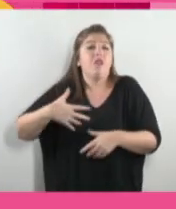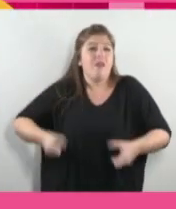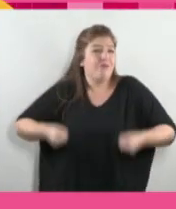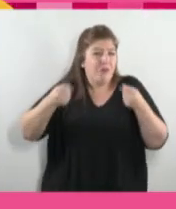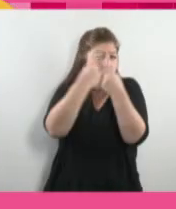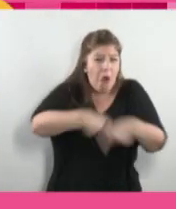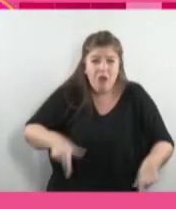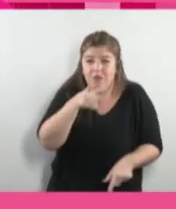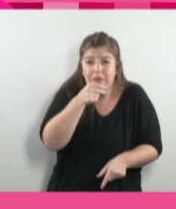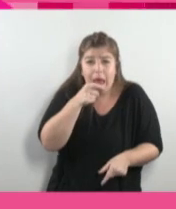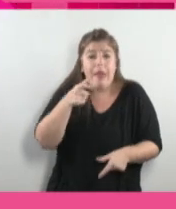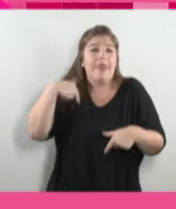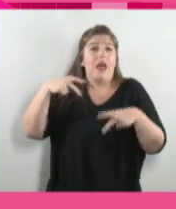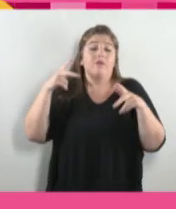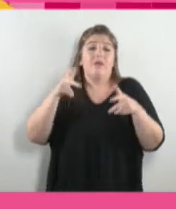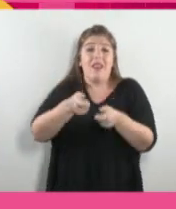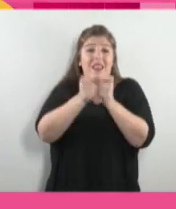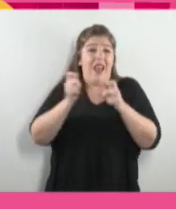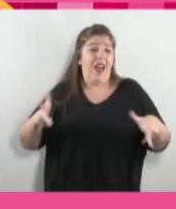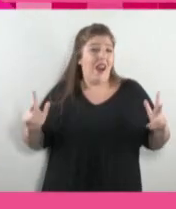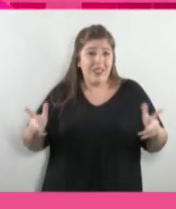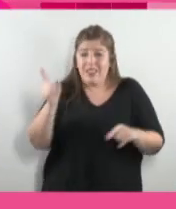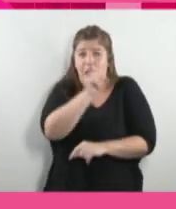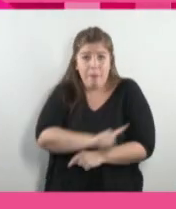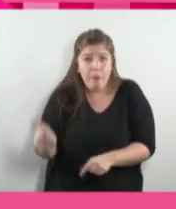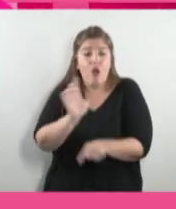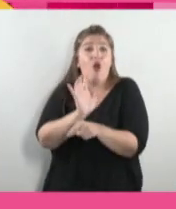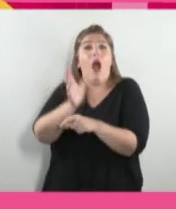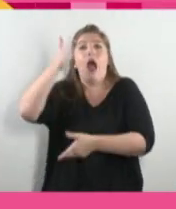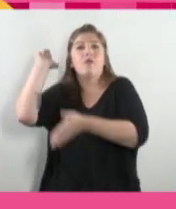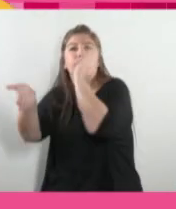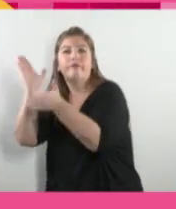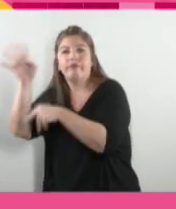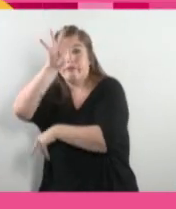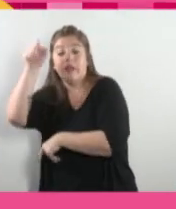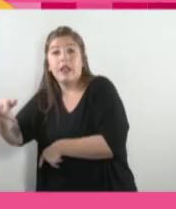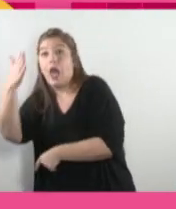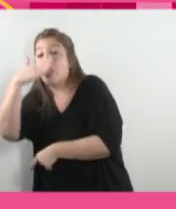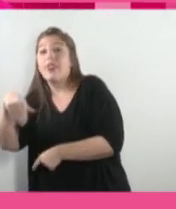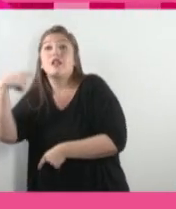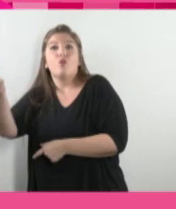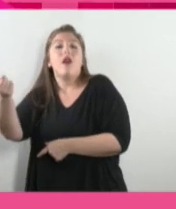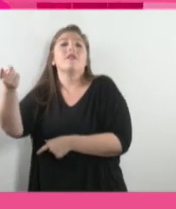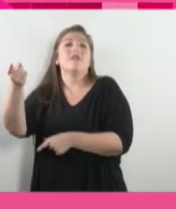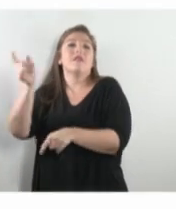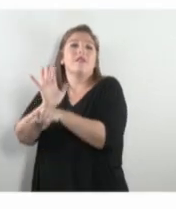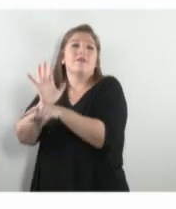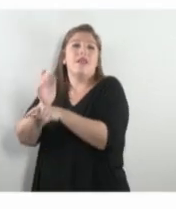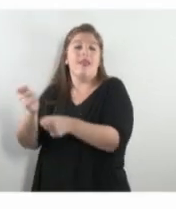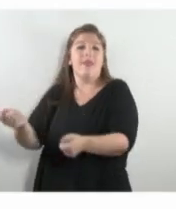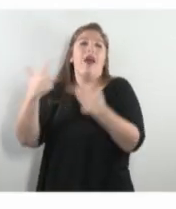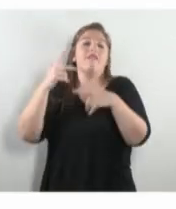a golpear a los salvajes en sus mismas tolderías, que a la vuelta pagarían licenciándolo al